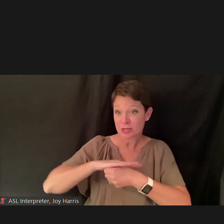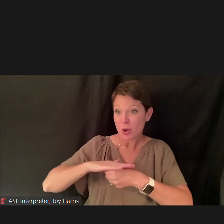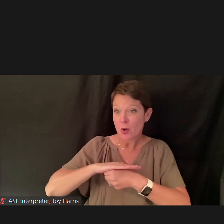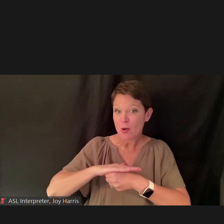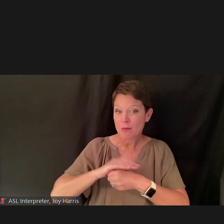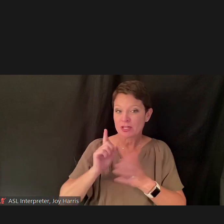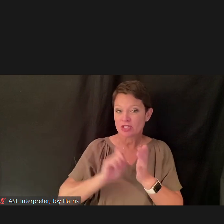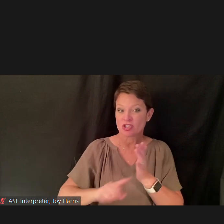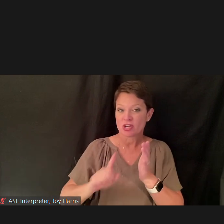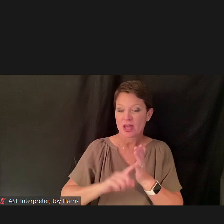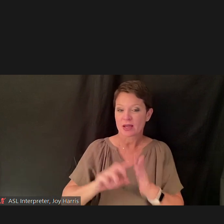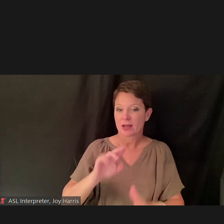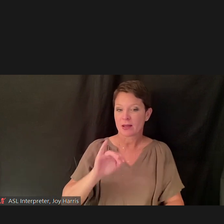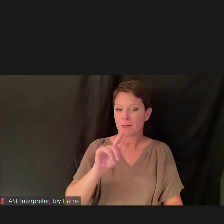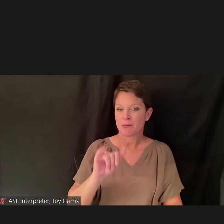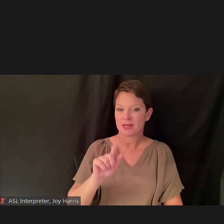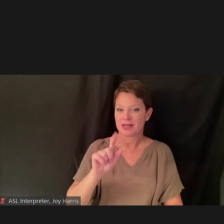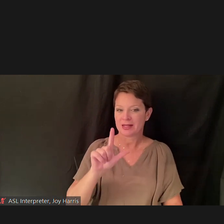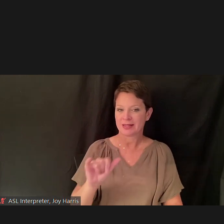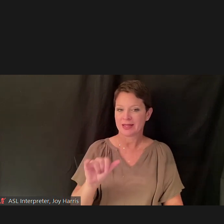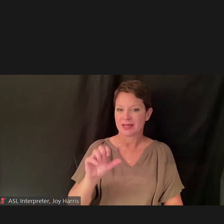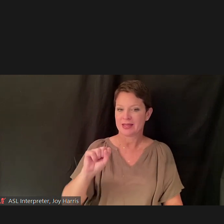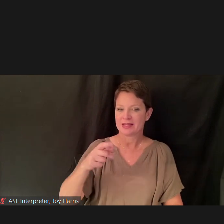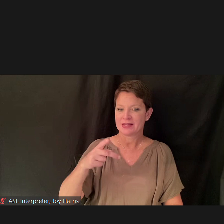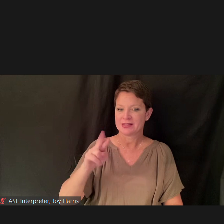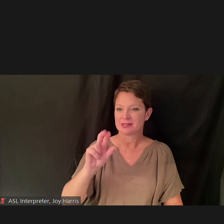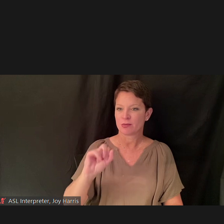Busque una zona cerca de la casa de su cliente.